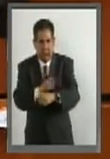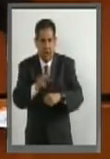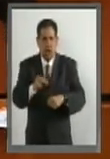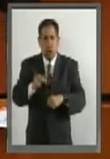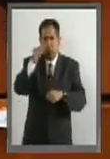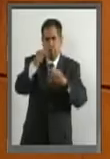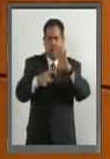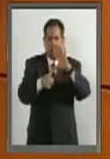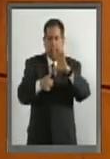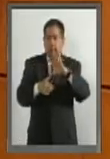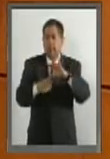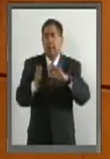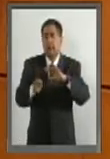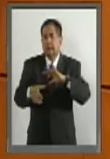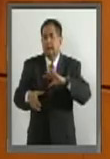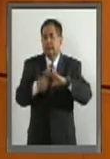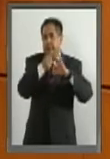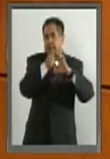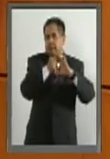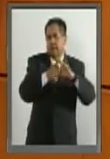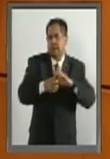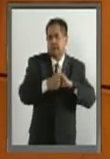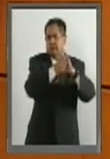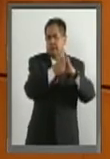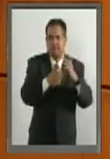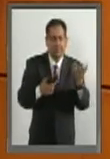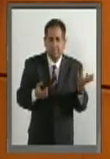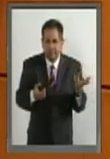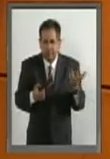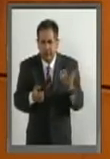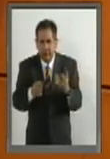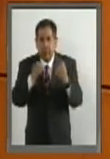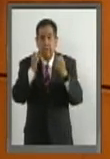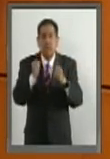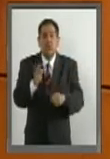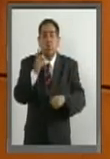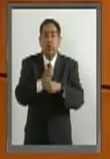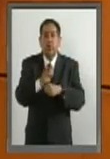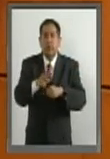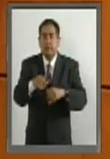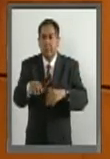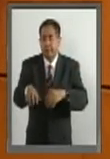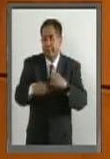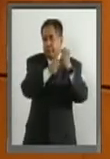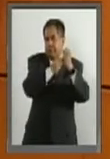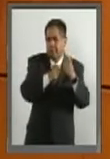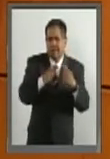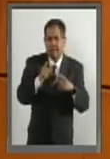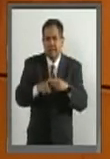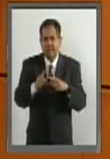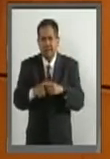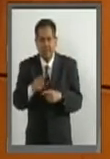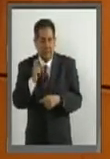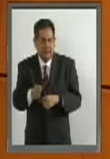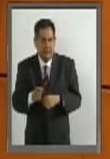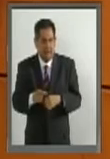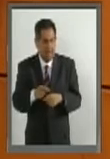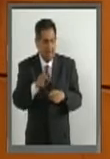Norte. Estamos integrando la seguridad. Este Kelly, que es nuevo,